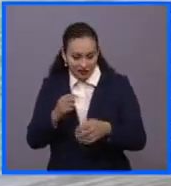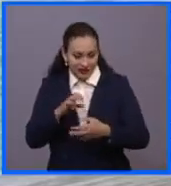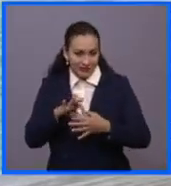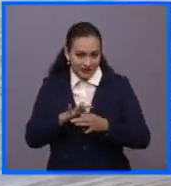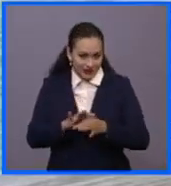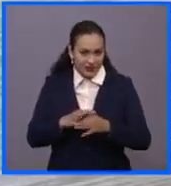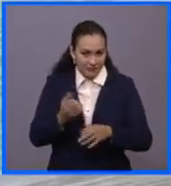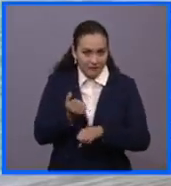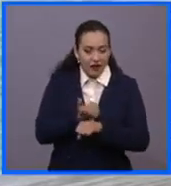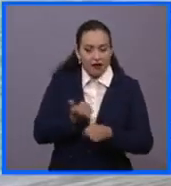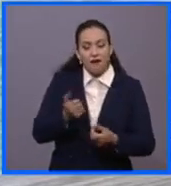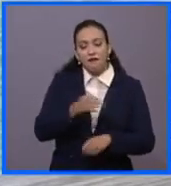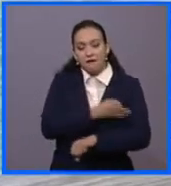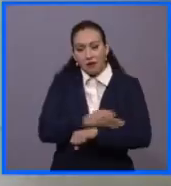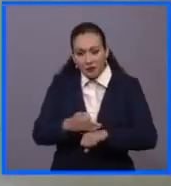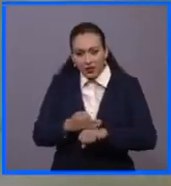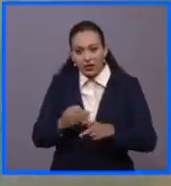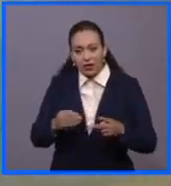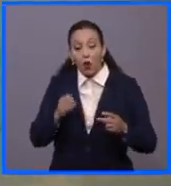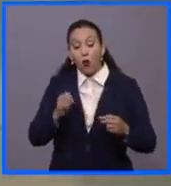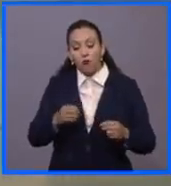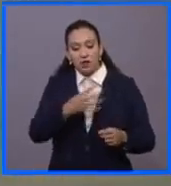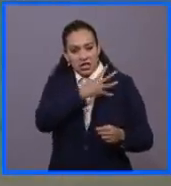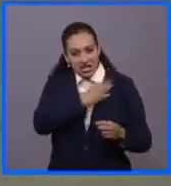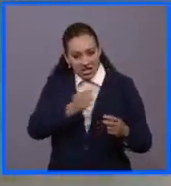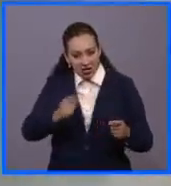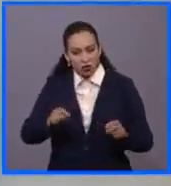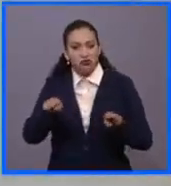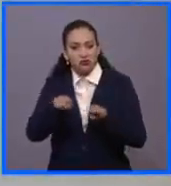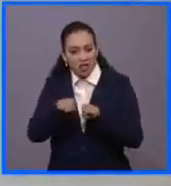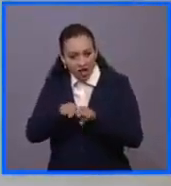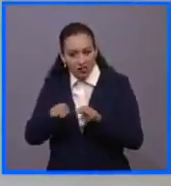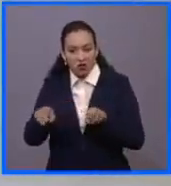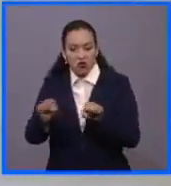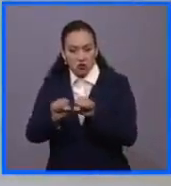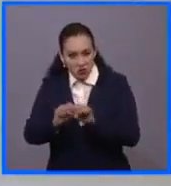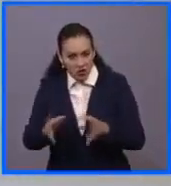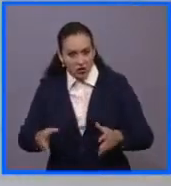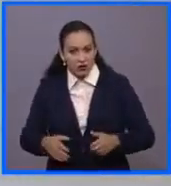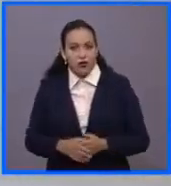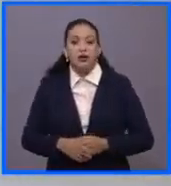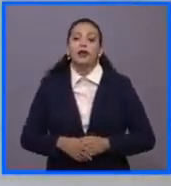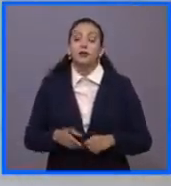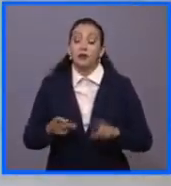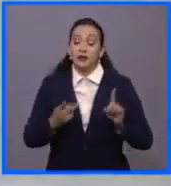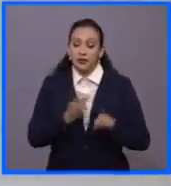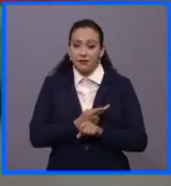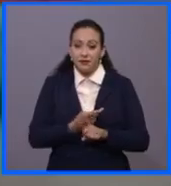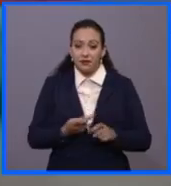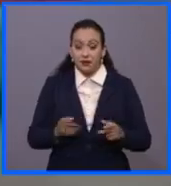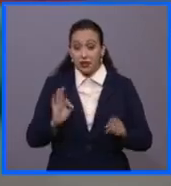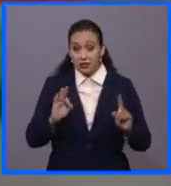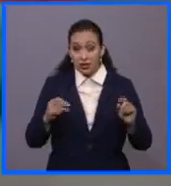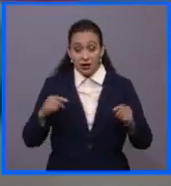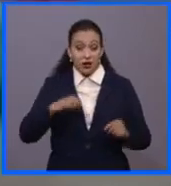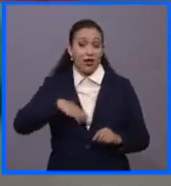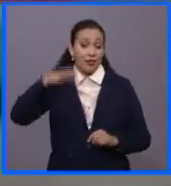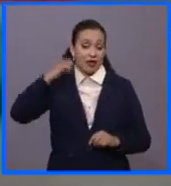4º grado pierde todos los derechos que tiene con la víctima, por ejemplo, el de heredar los bienes de